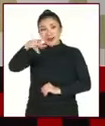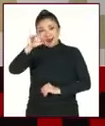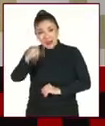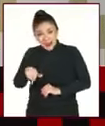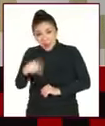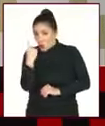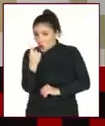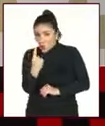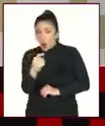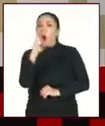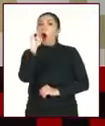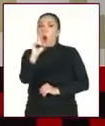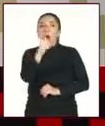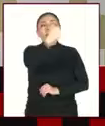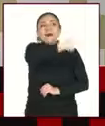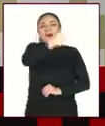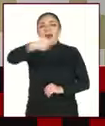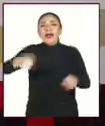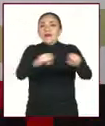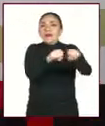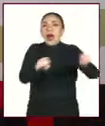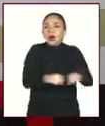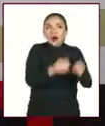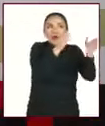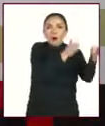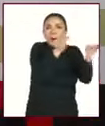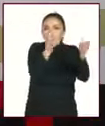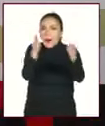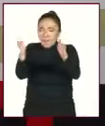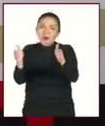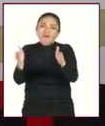aula? Idealmente sería que en cada aula.